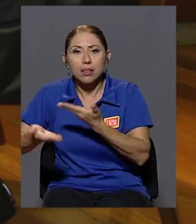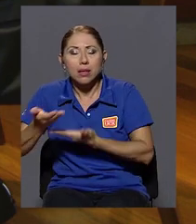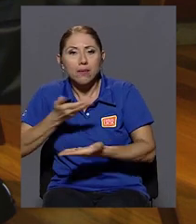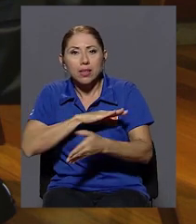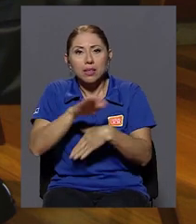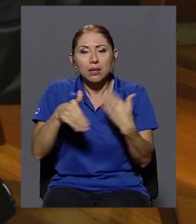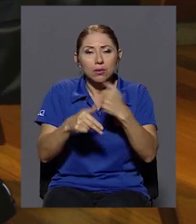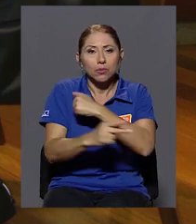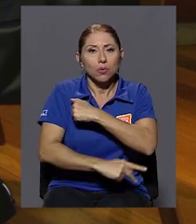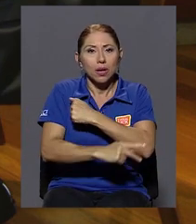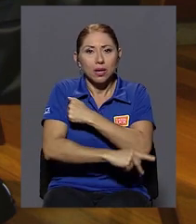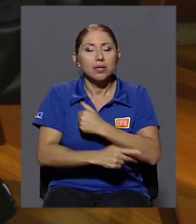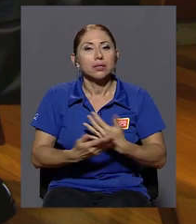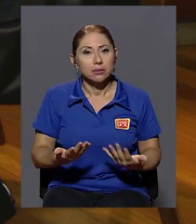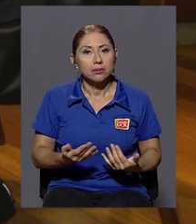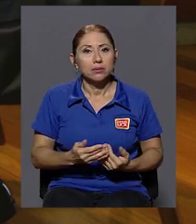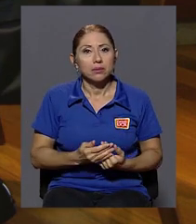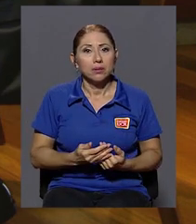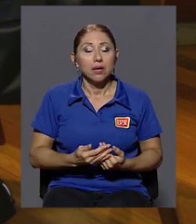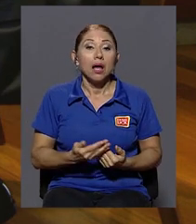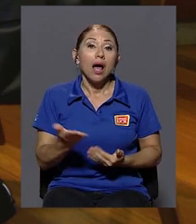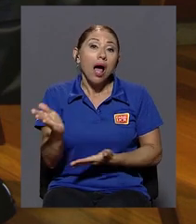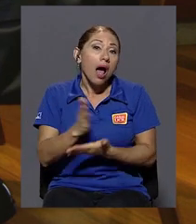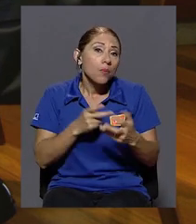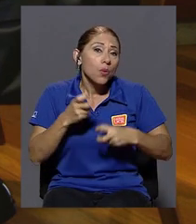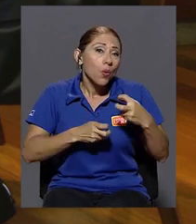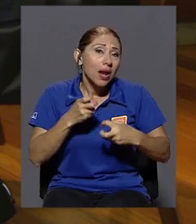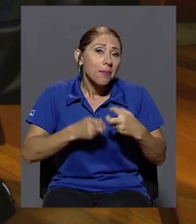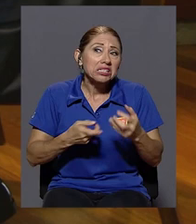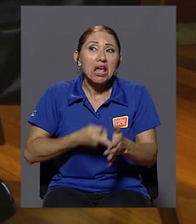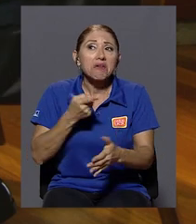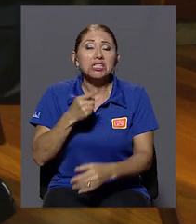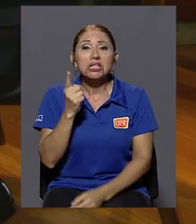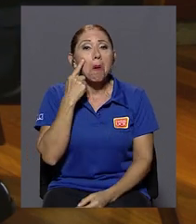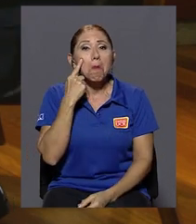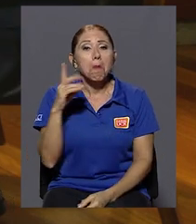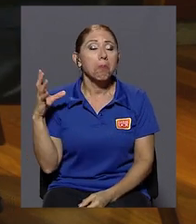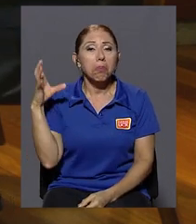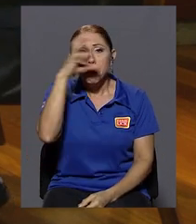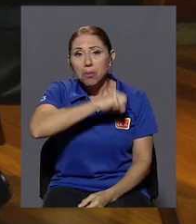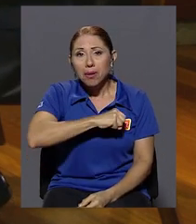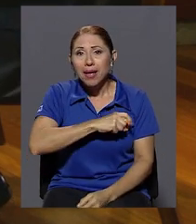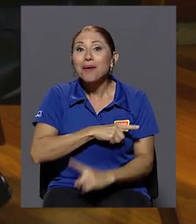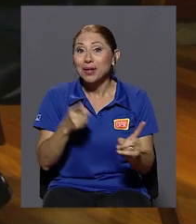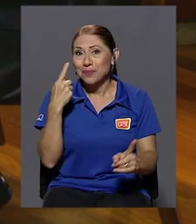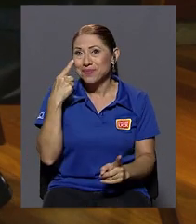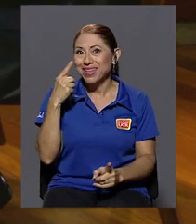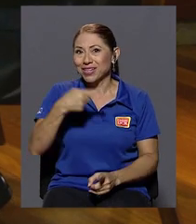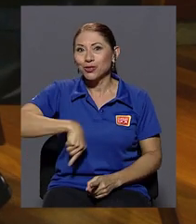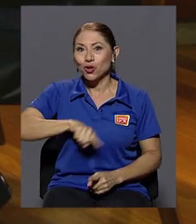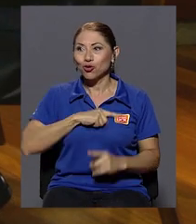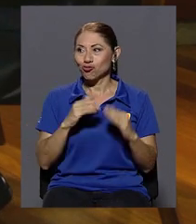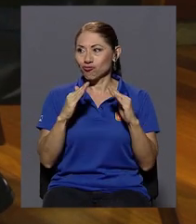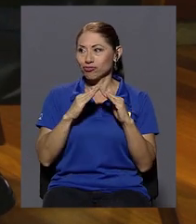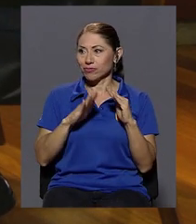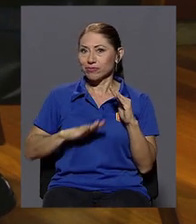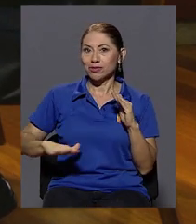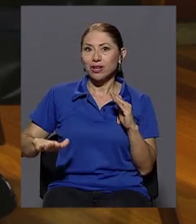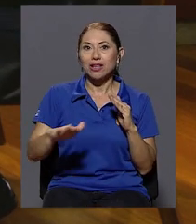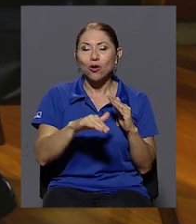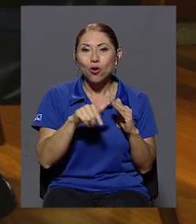todos las naciones. Hay problemas que a veces pasan desapercibidos, pero fíjate que vivimos en una región